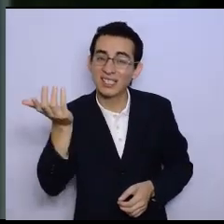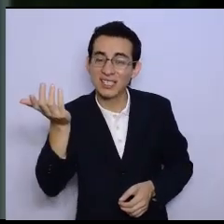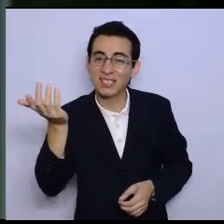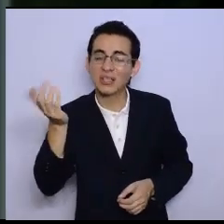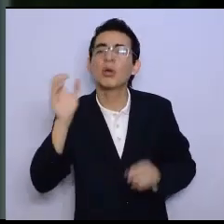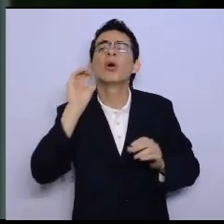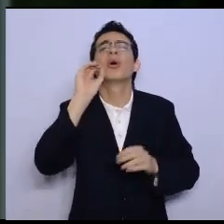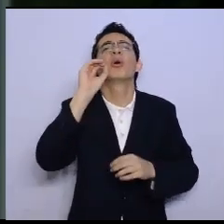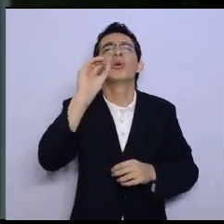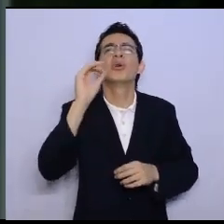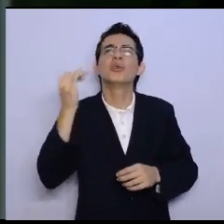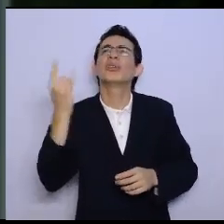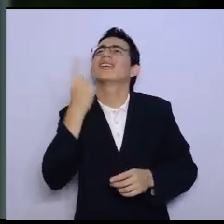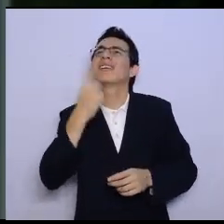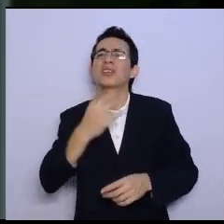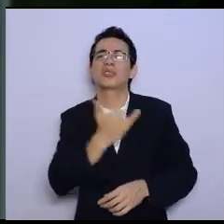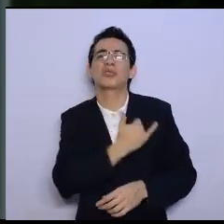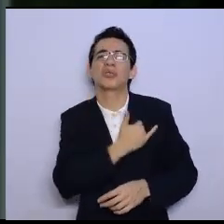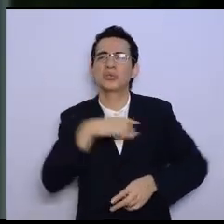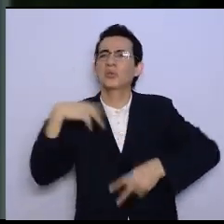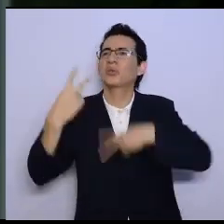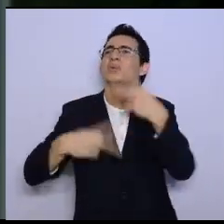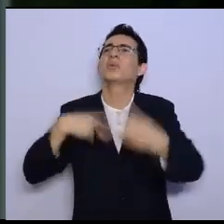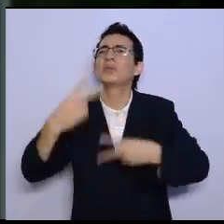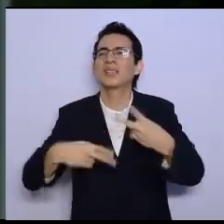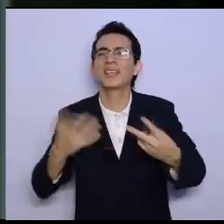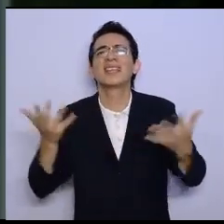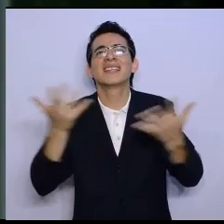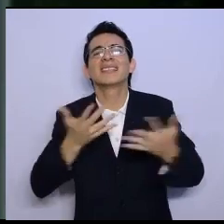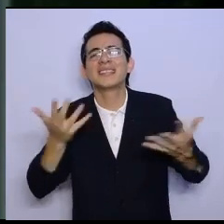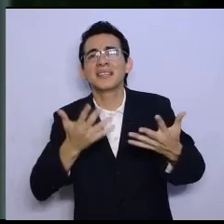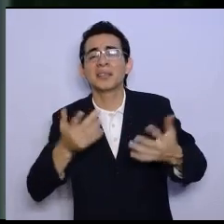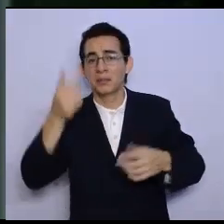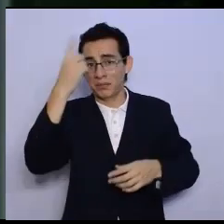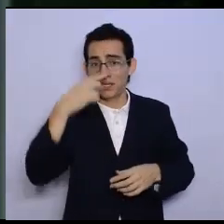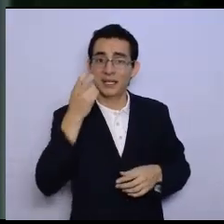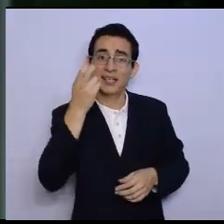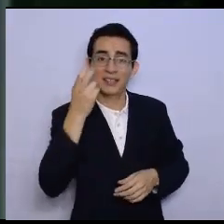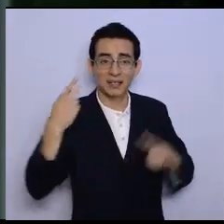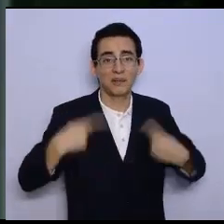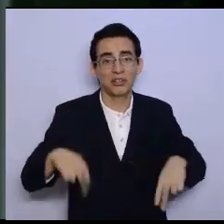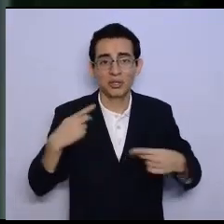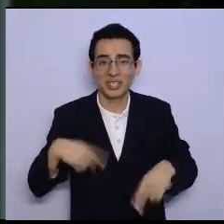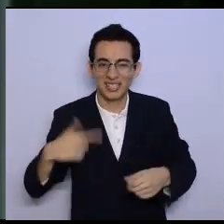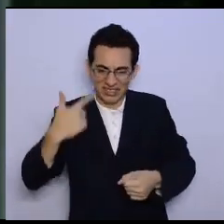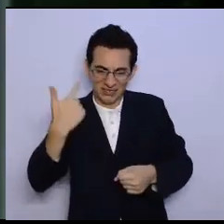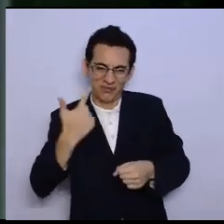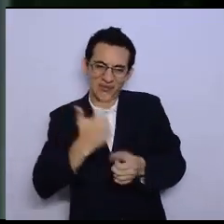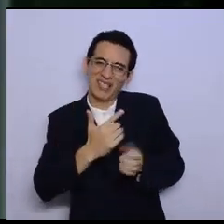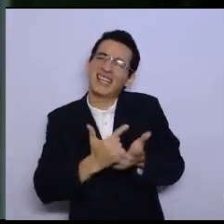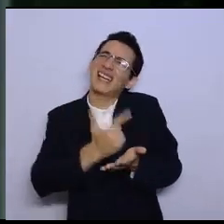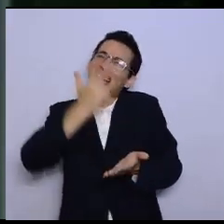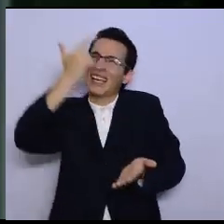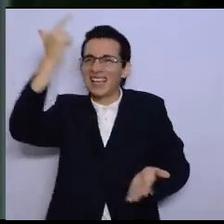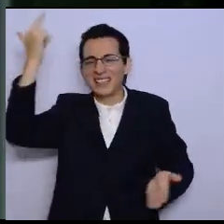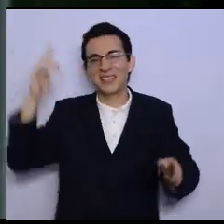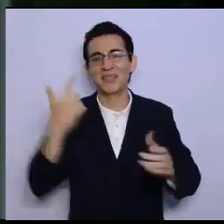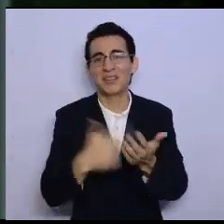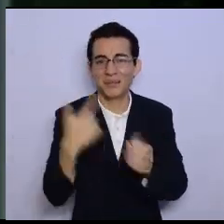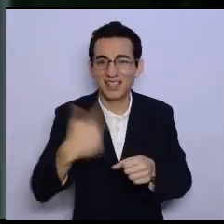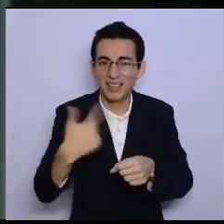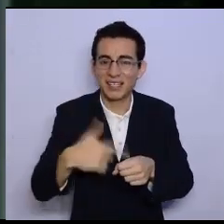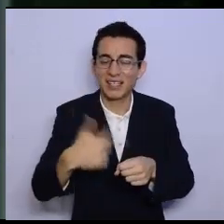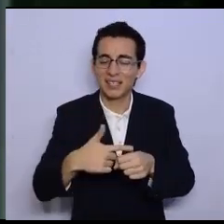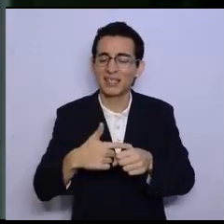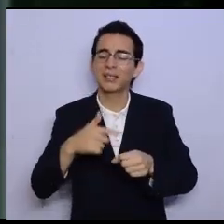¿Qué palabra de consuelo podrían recibir estas personas que luchan con tan grave enfermedad mortal? Bueno, las palabras